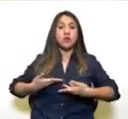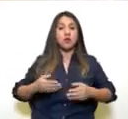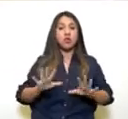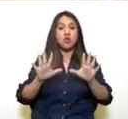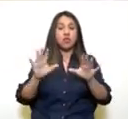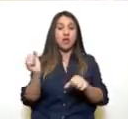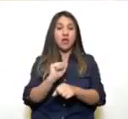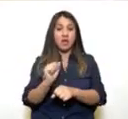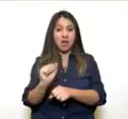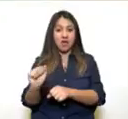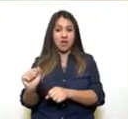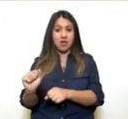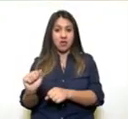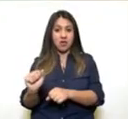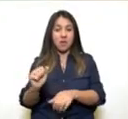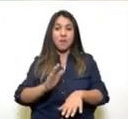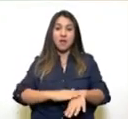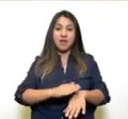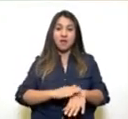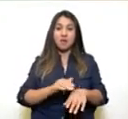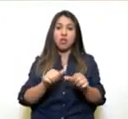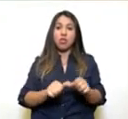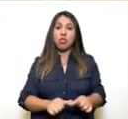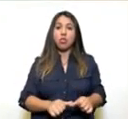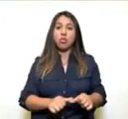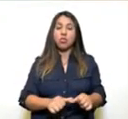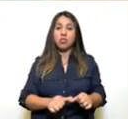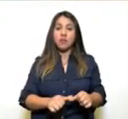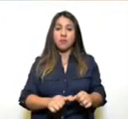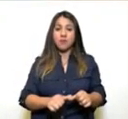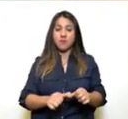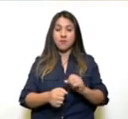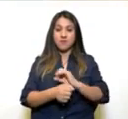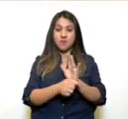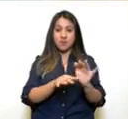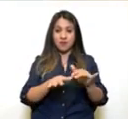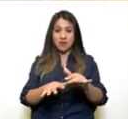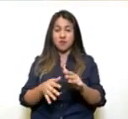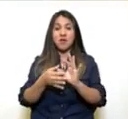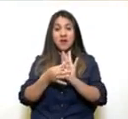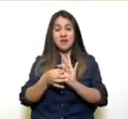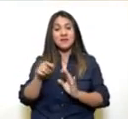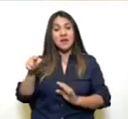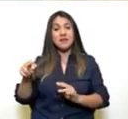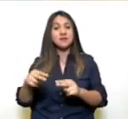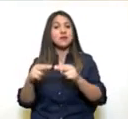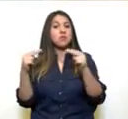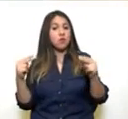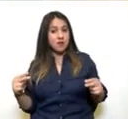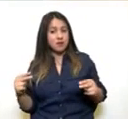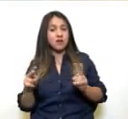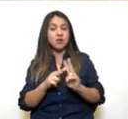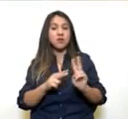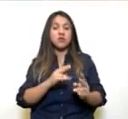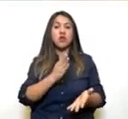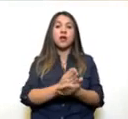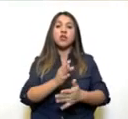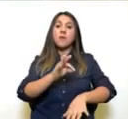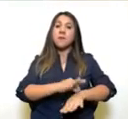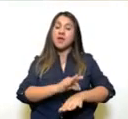vehículos en comodato mientras dure la pandemia gracias a ese puente que lo hizo el colegio